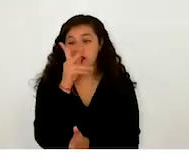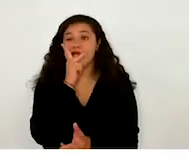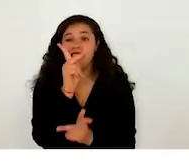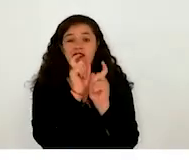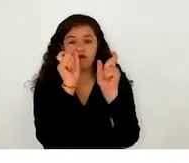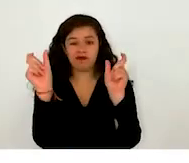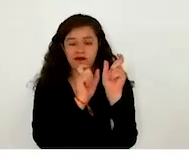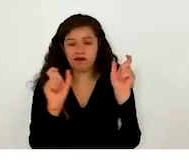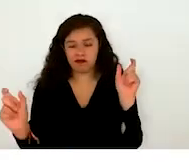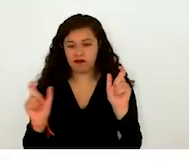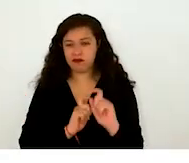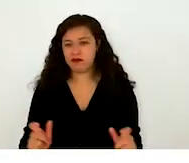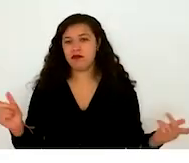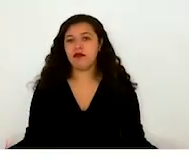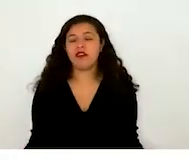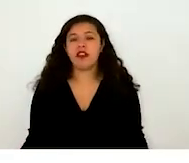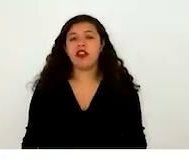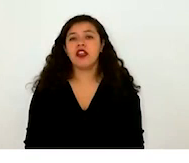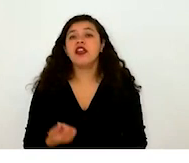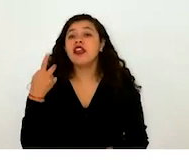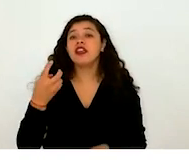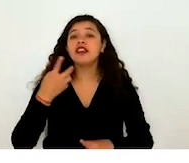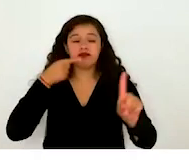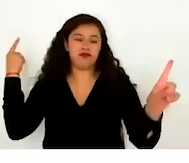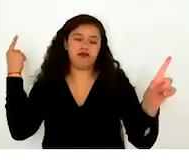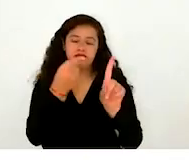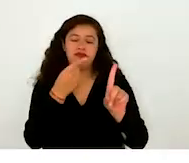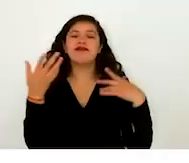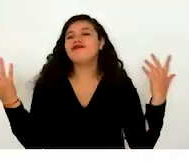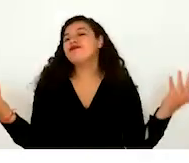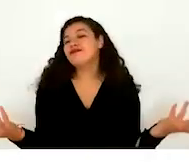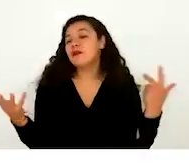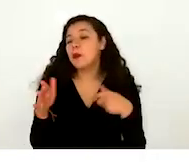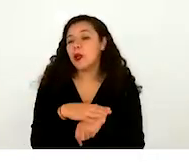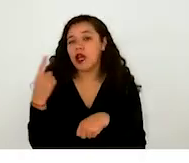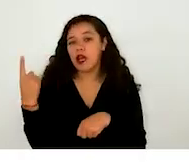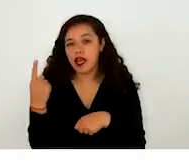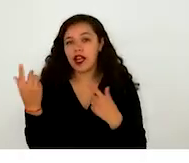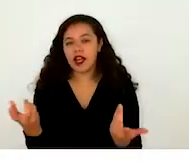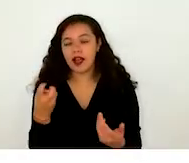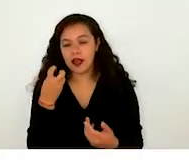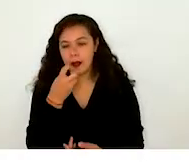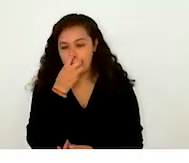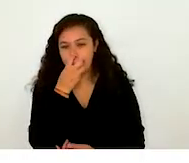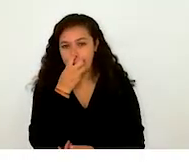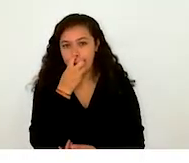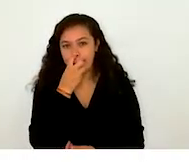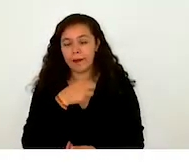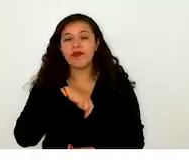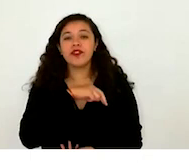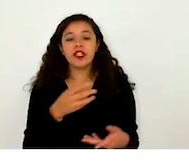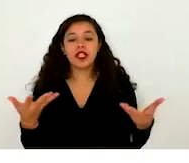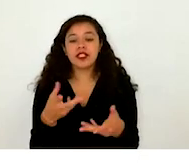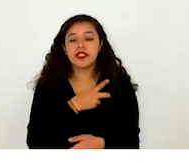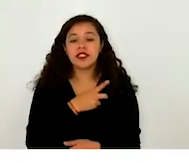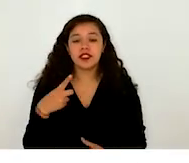si es con toda la intención crear melo porque porque es precisamente lo que nosotros tenemos que hacer